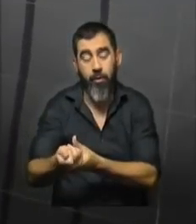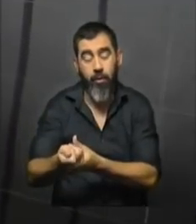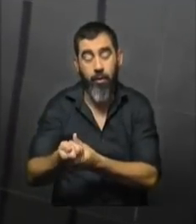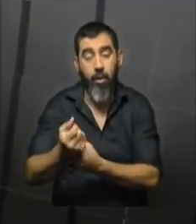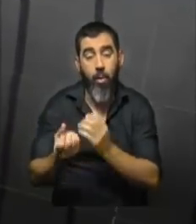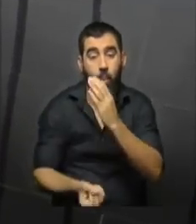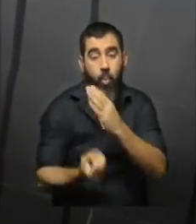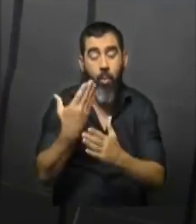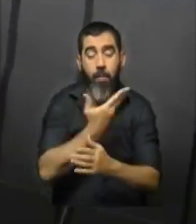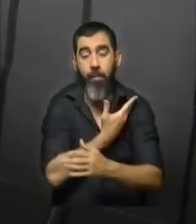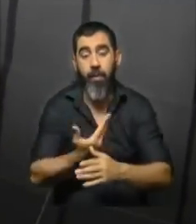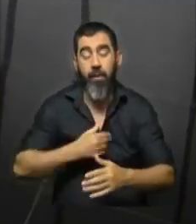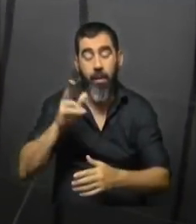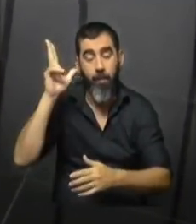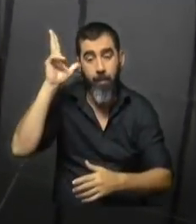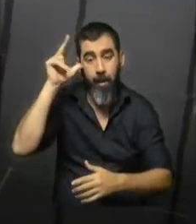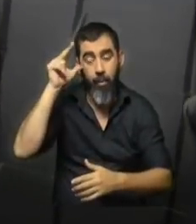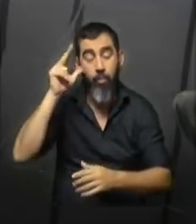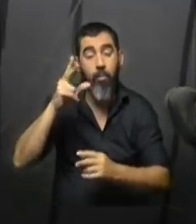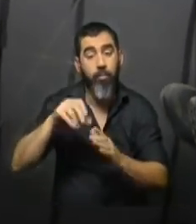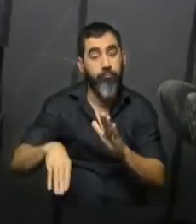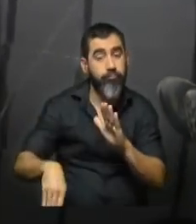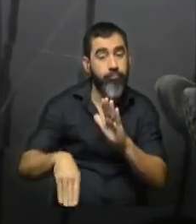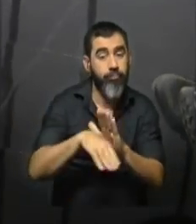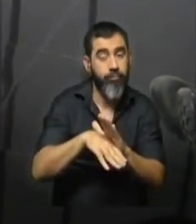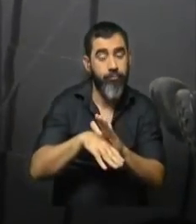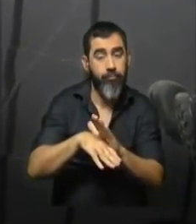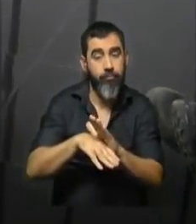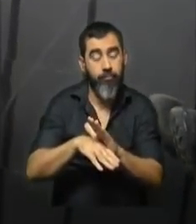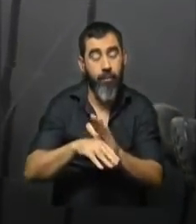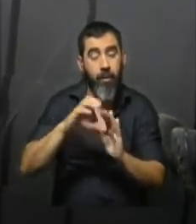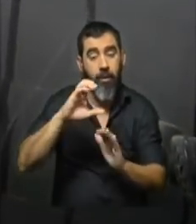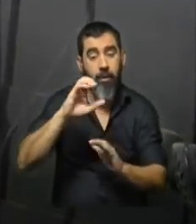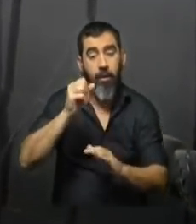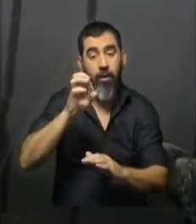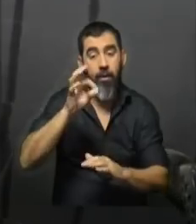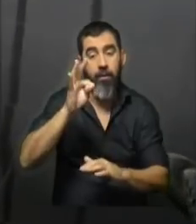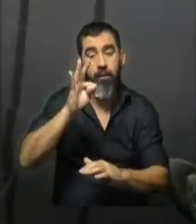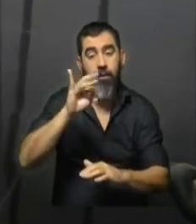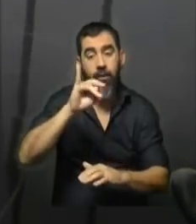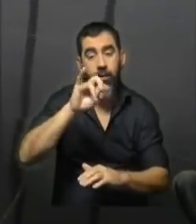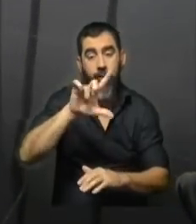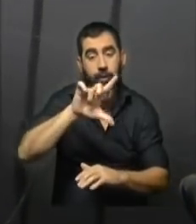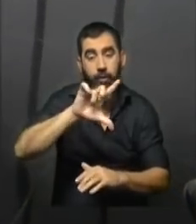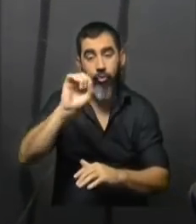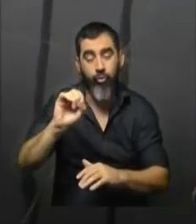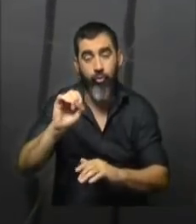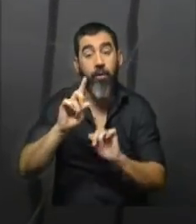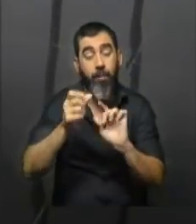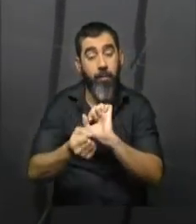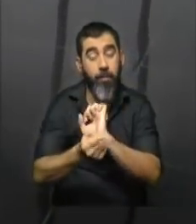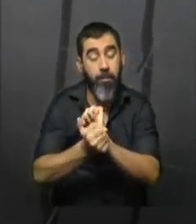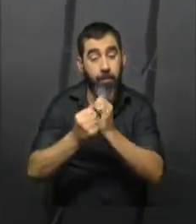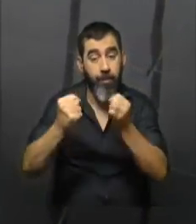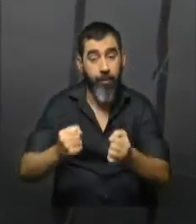...como nueva presidenta de Perú tras la destitución y encarcelamiento de Pedro Castillo, del presidente